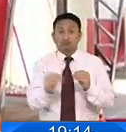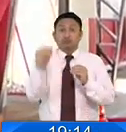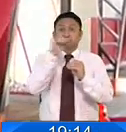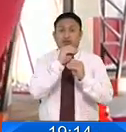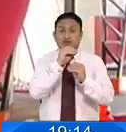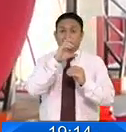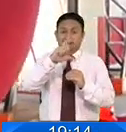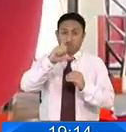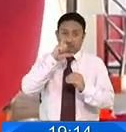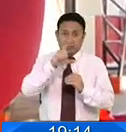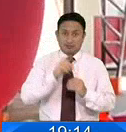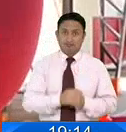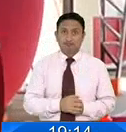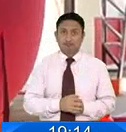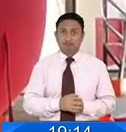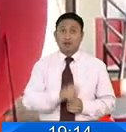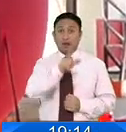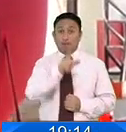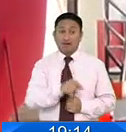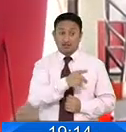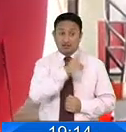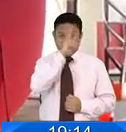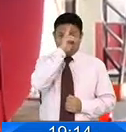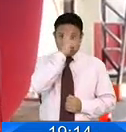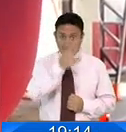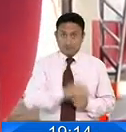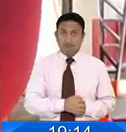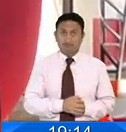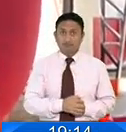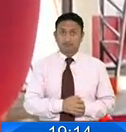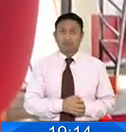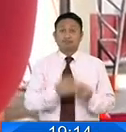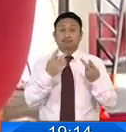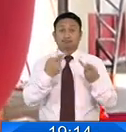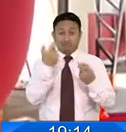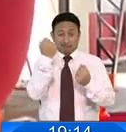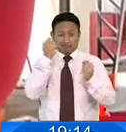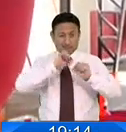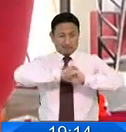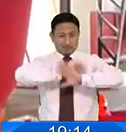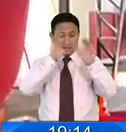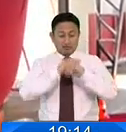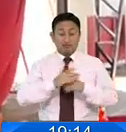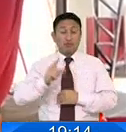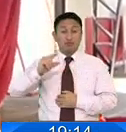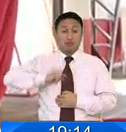el pago normal, para quienes abusen de esta herramienta. Asimismo, quedó claro que no hay ninguna reducción del